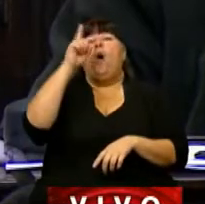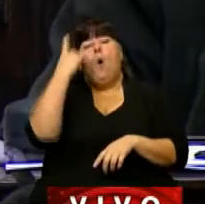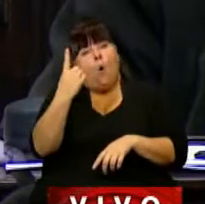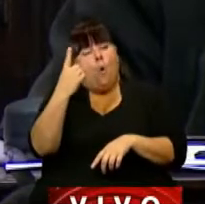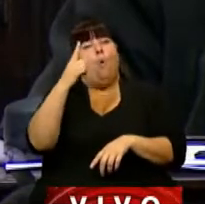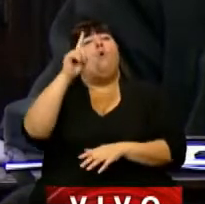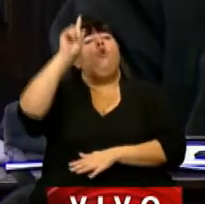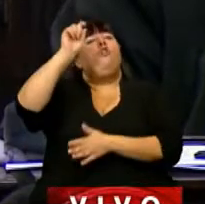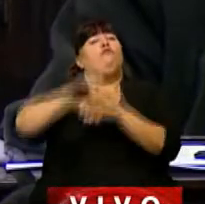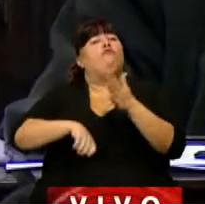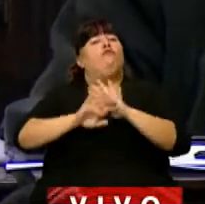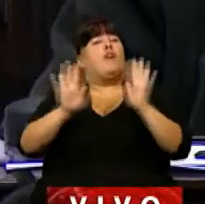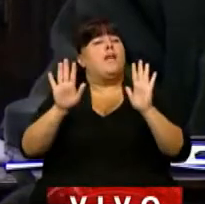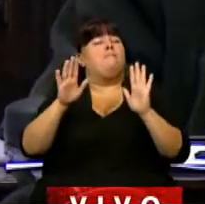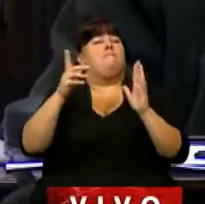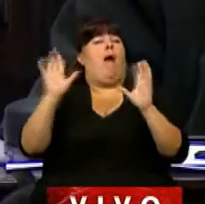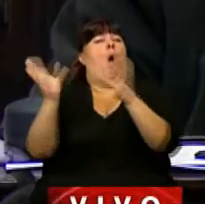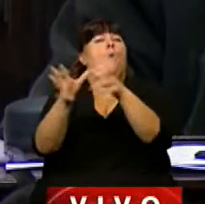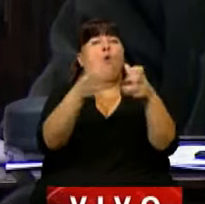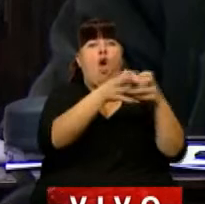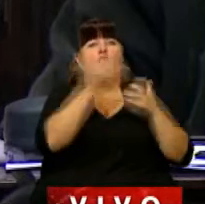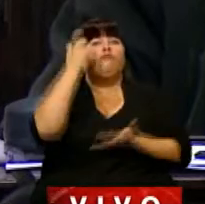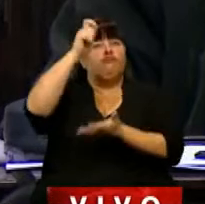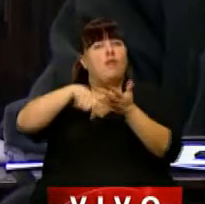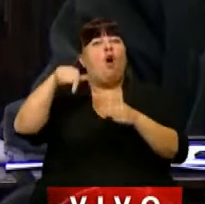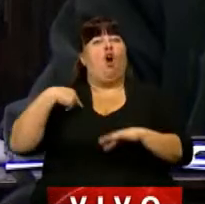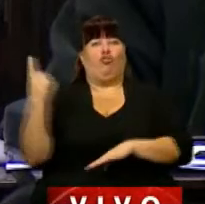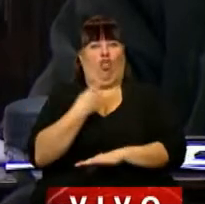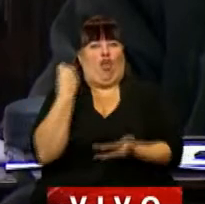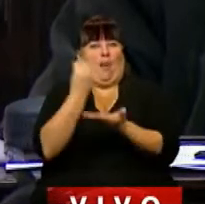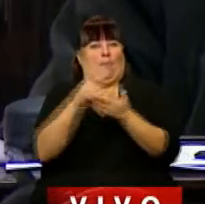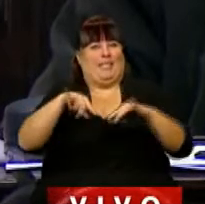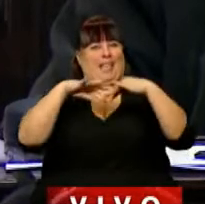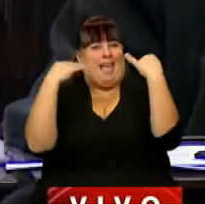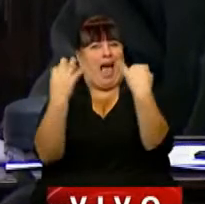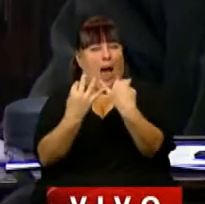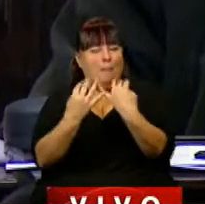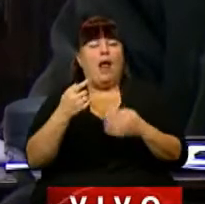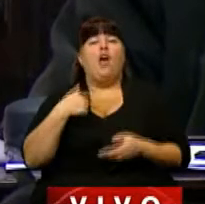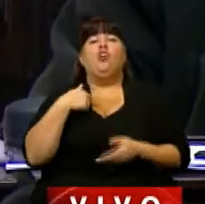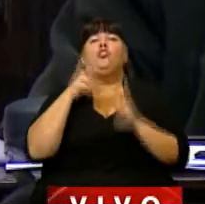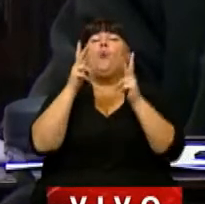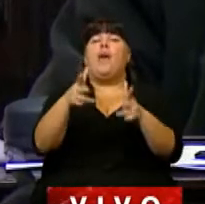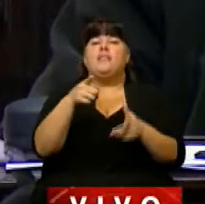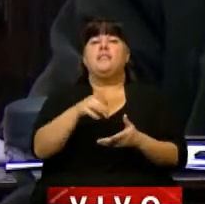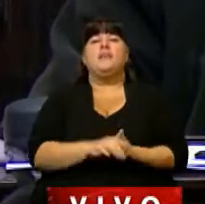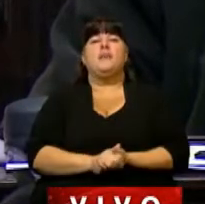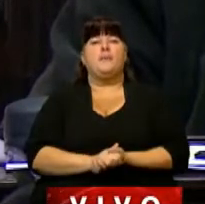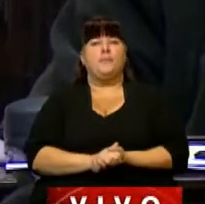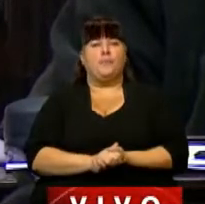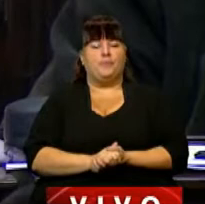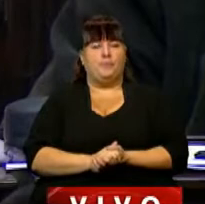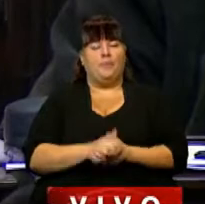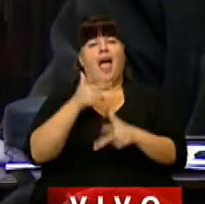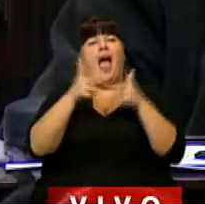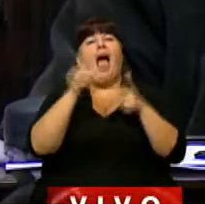ha firmado todos los bloques que hoy tenemos representación en esta Cámara. Y yo quiero decir, hablar